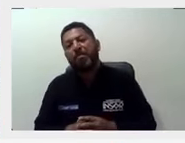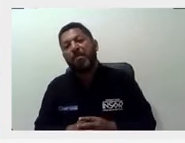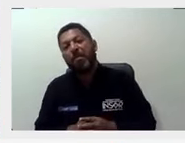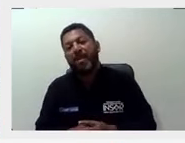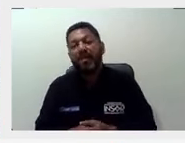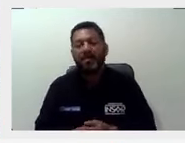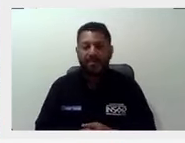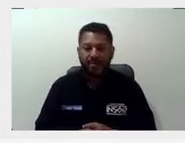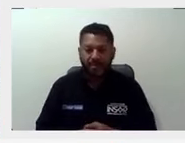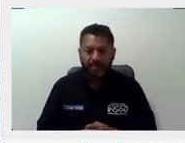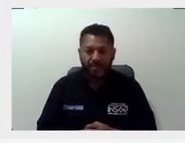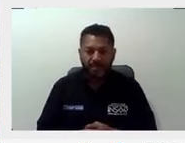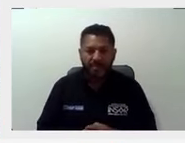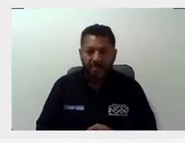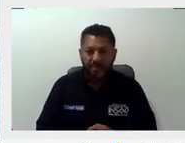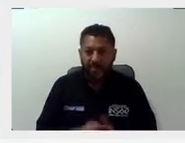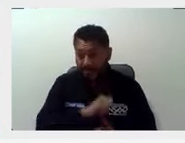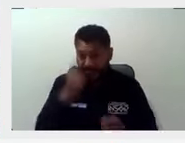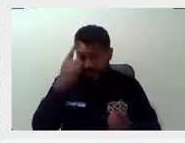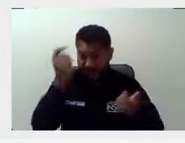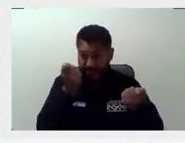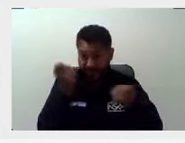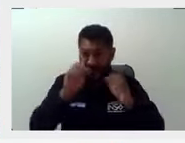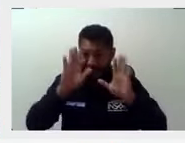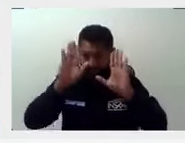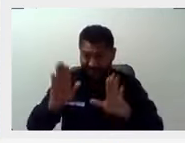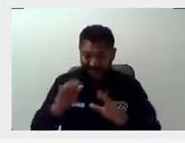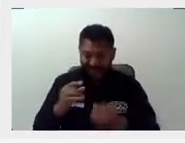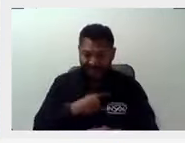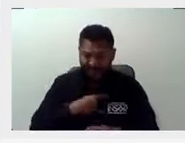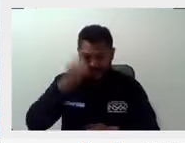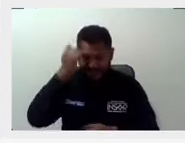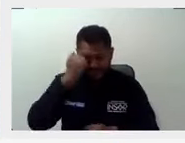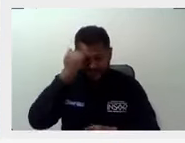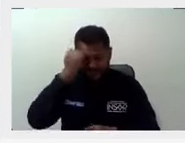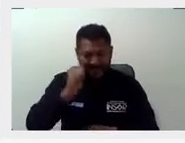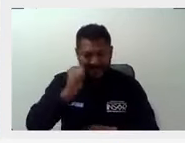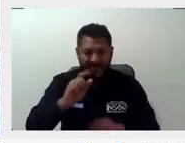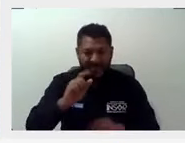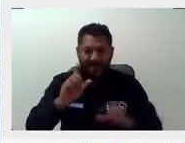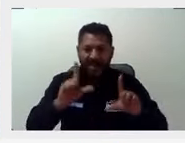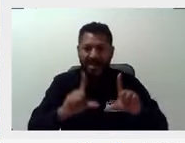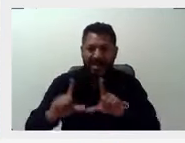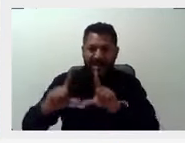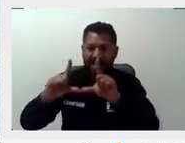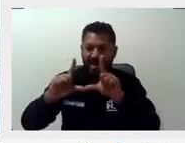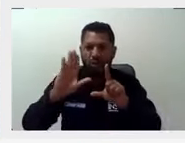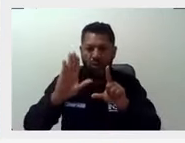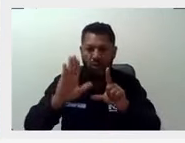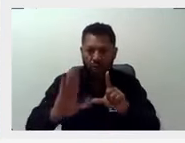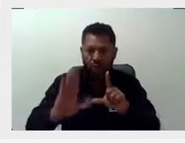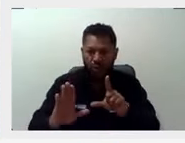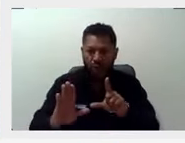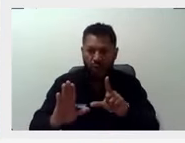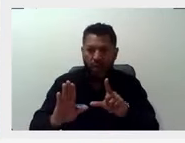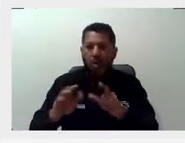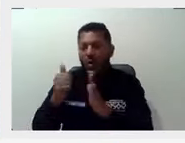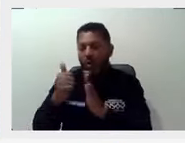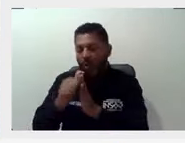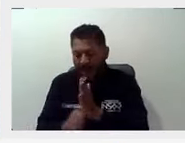es, en la universidad, en la licenciatura en educación especial, tenemos el programa PRADIF, Programa de Apoyos a las Personas